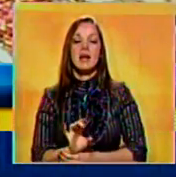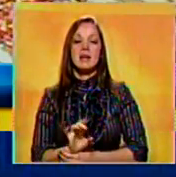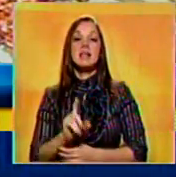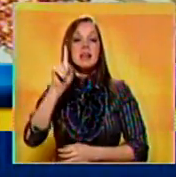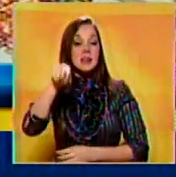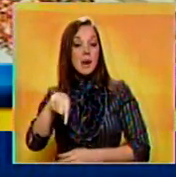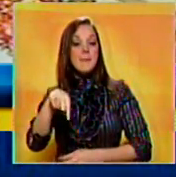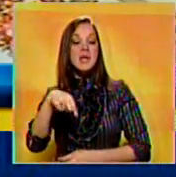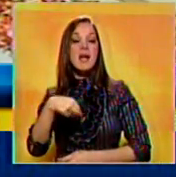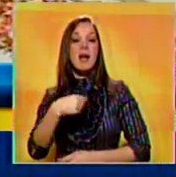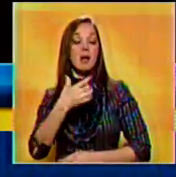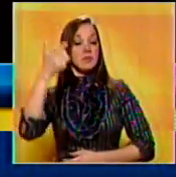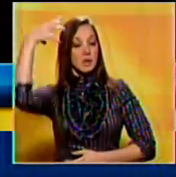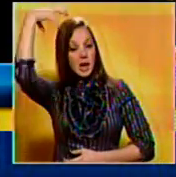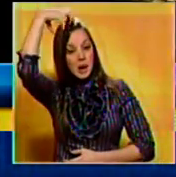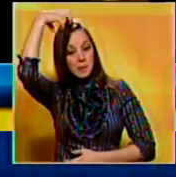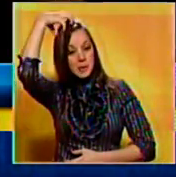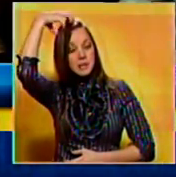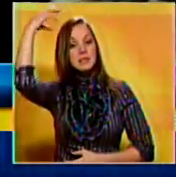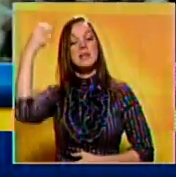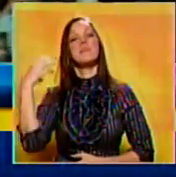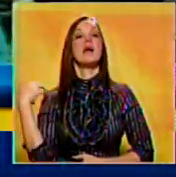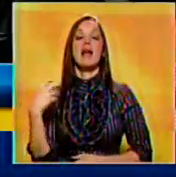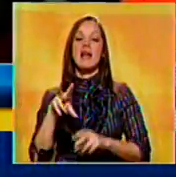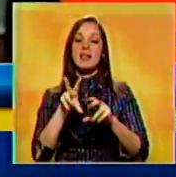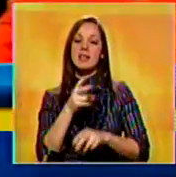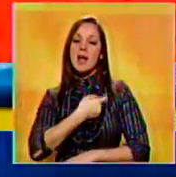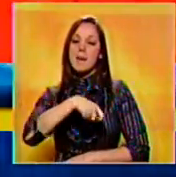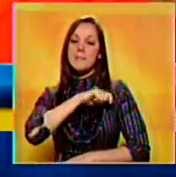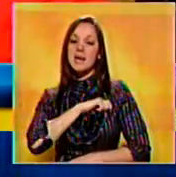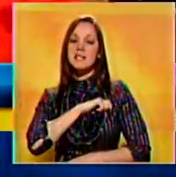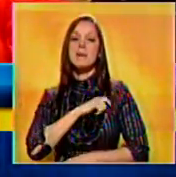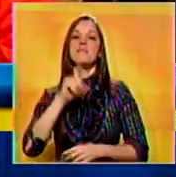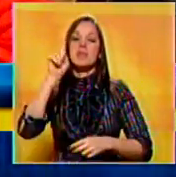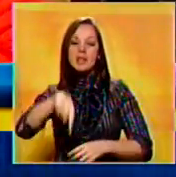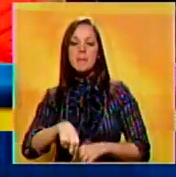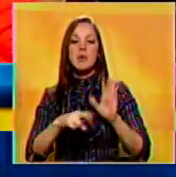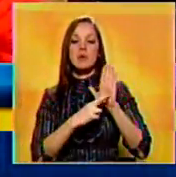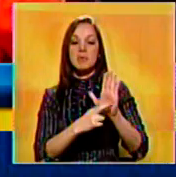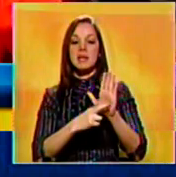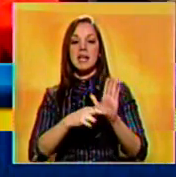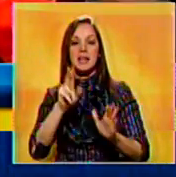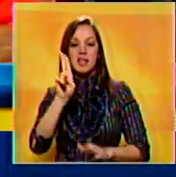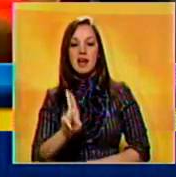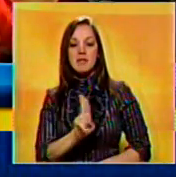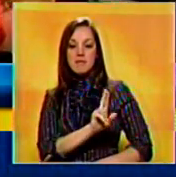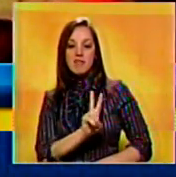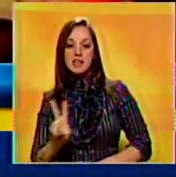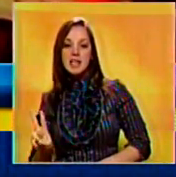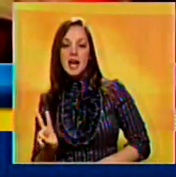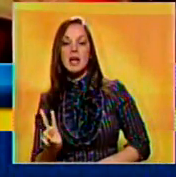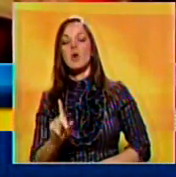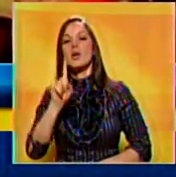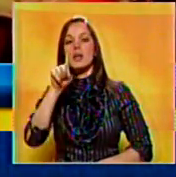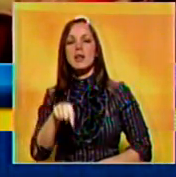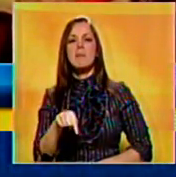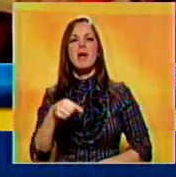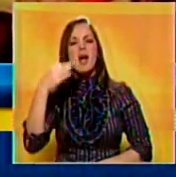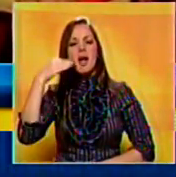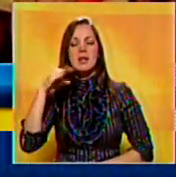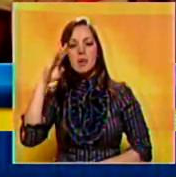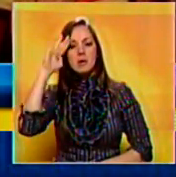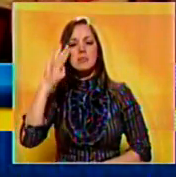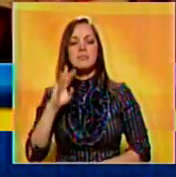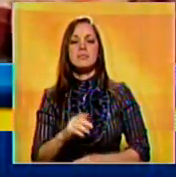asturia Felipe de Borbón los vicepresidentes de Argentina y Cuba y un representante del Vaticano en la toma de Posesión se espera la